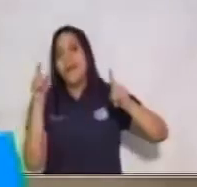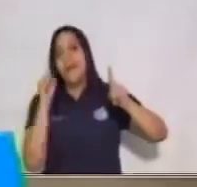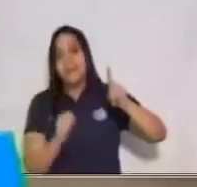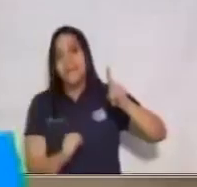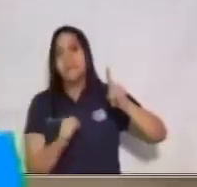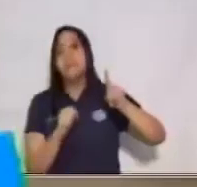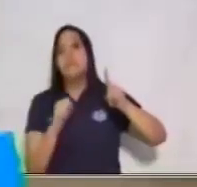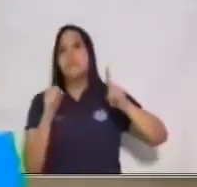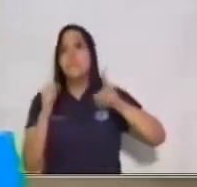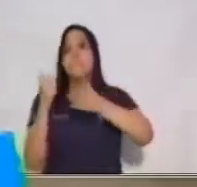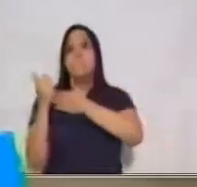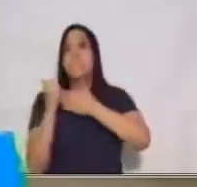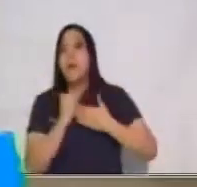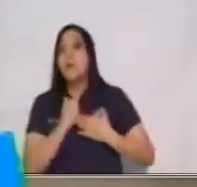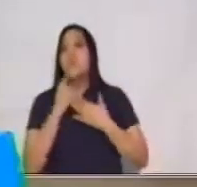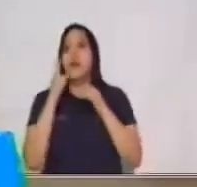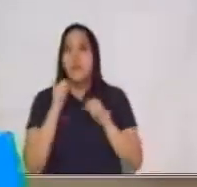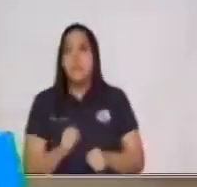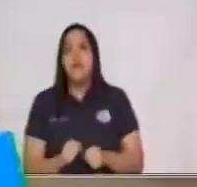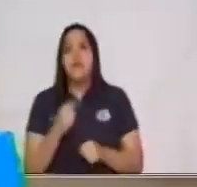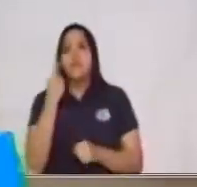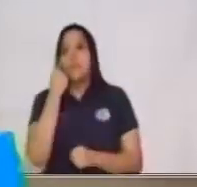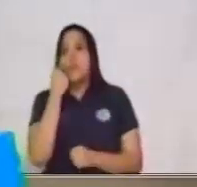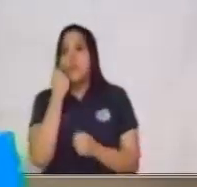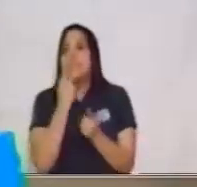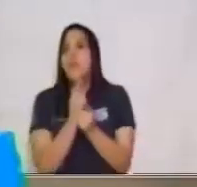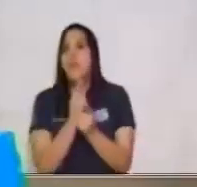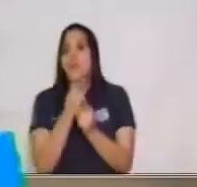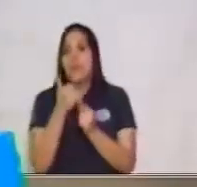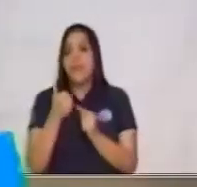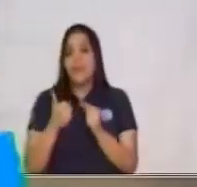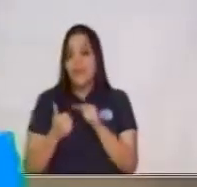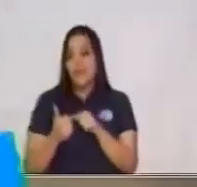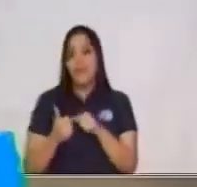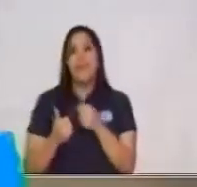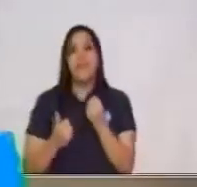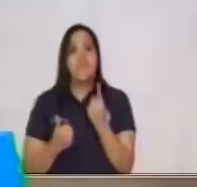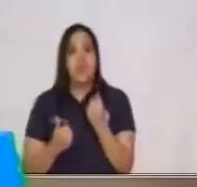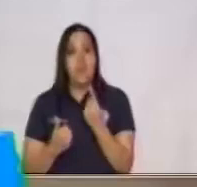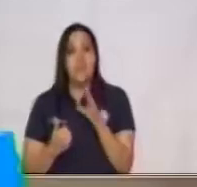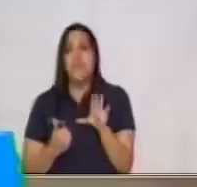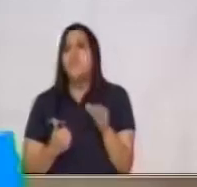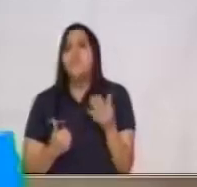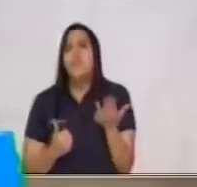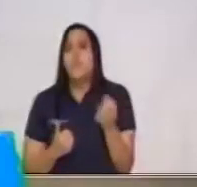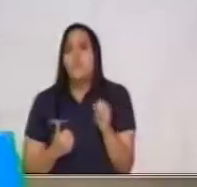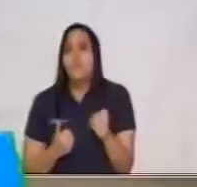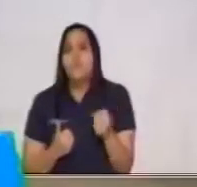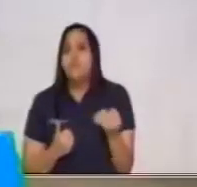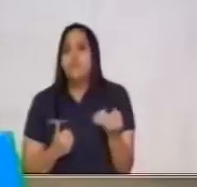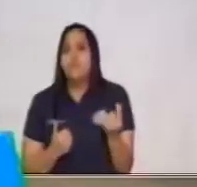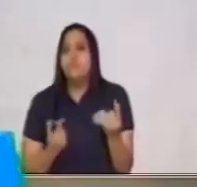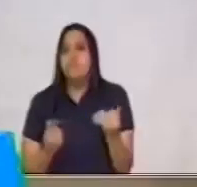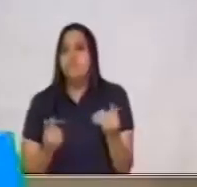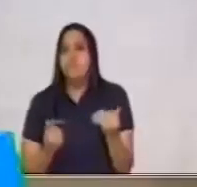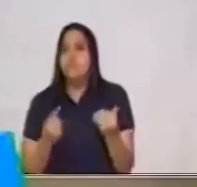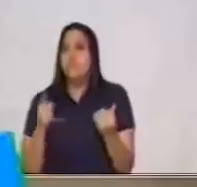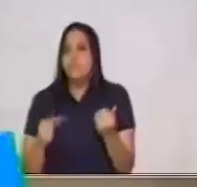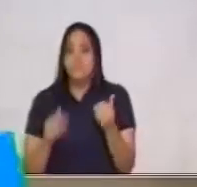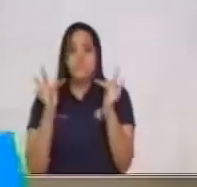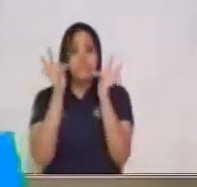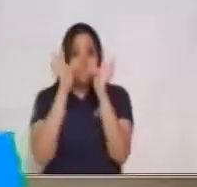de encontrar entonces este lado de aquí. ¿Cómo lo vamos a encontrar? Vamos a aplicar la